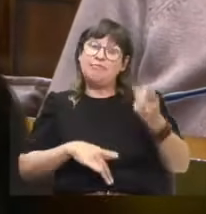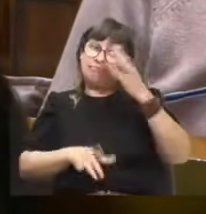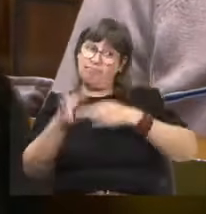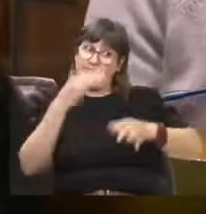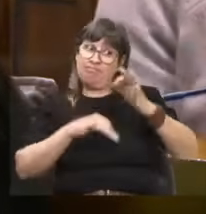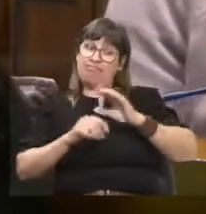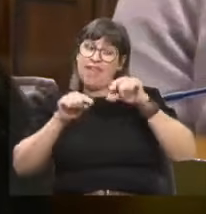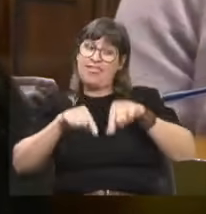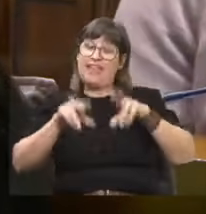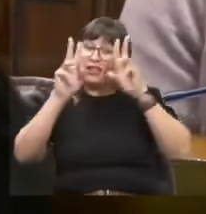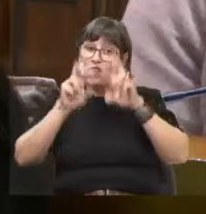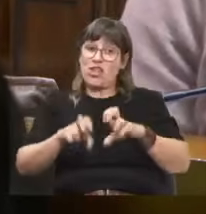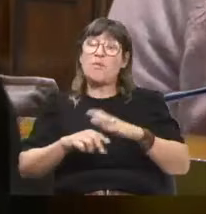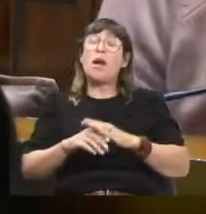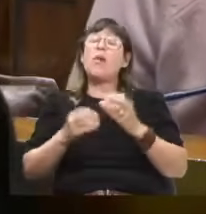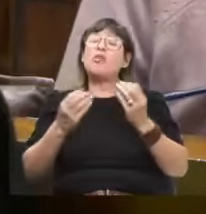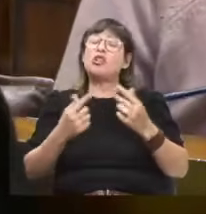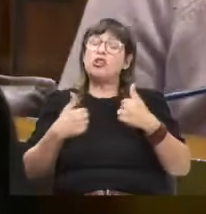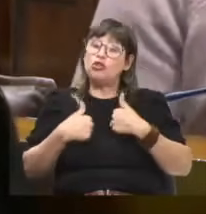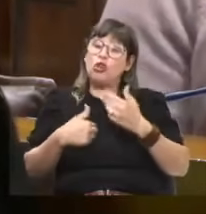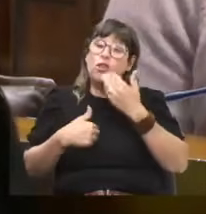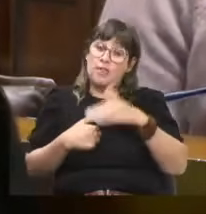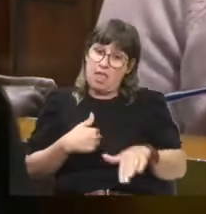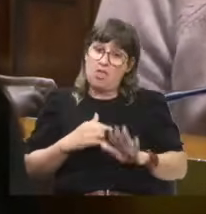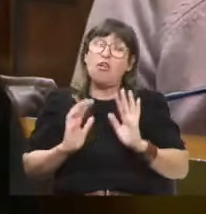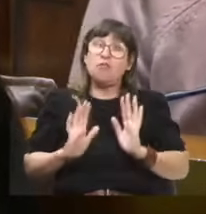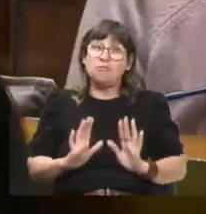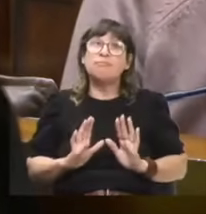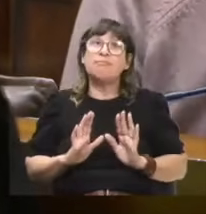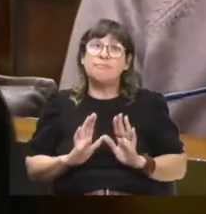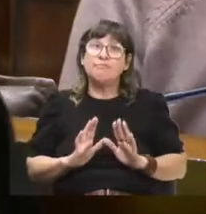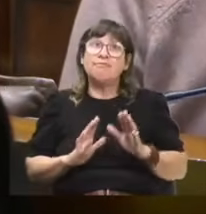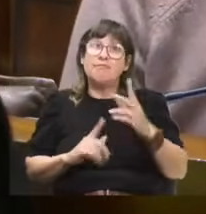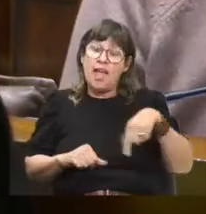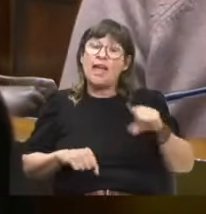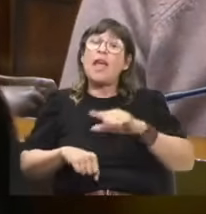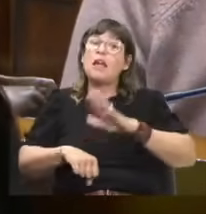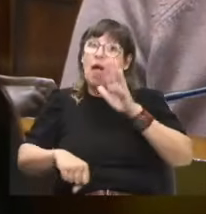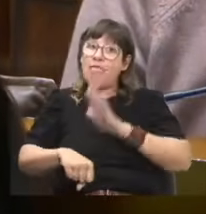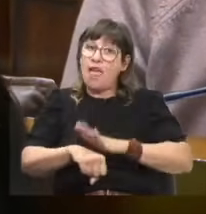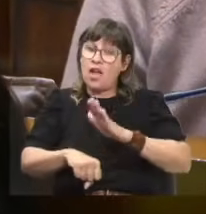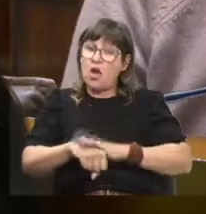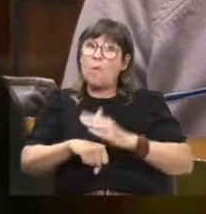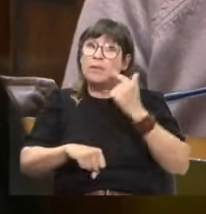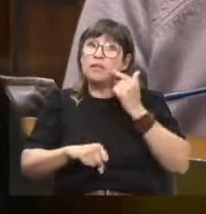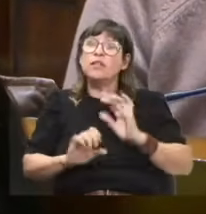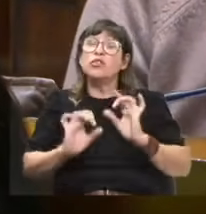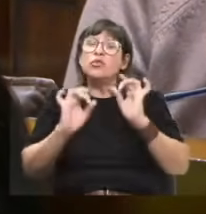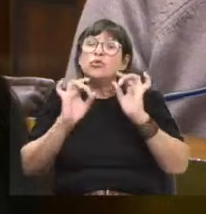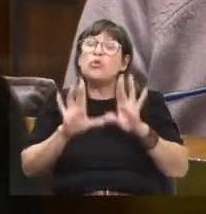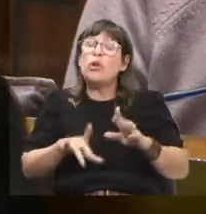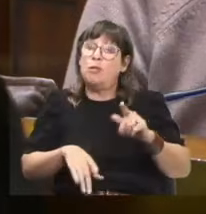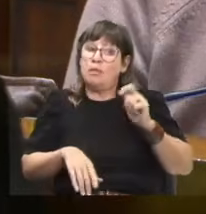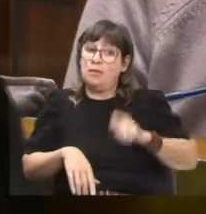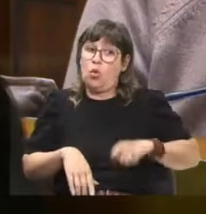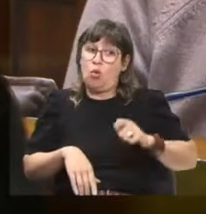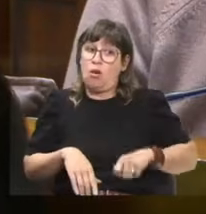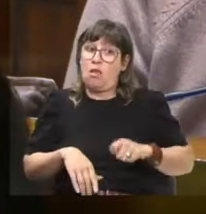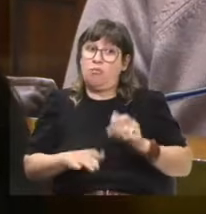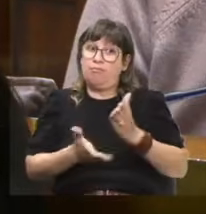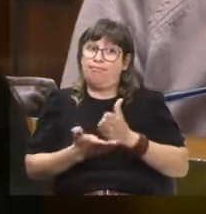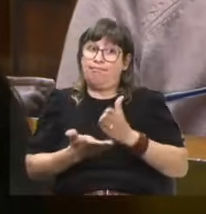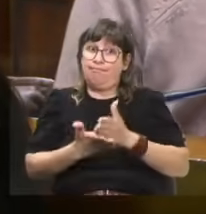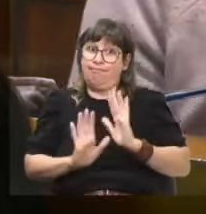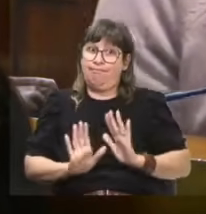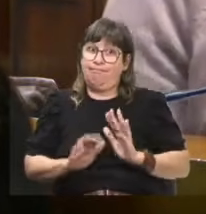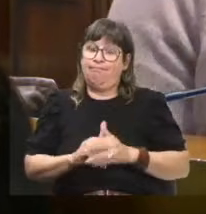temas, porque entiendo que eran de competencias y netamente jurídicos,